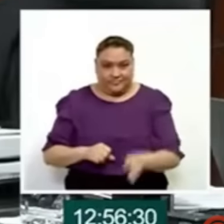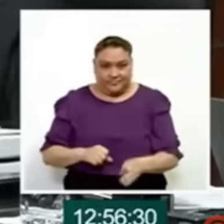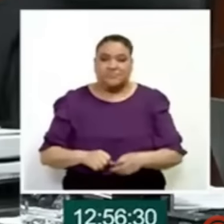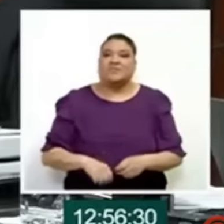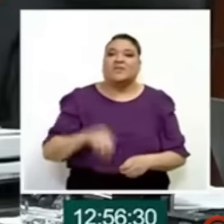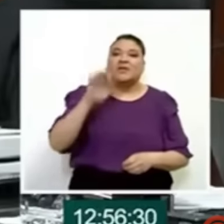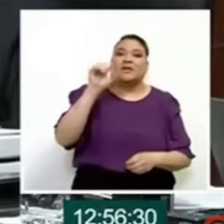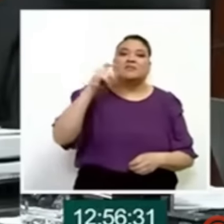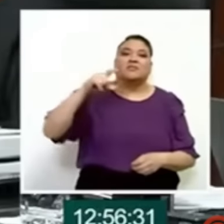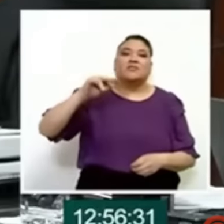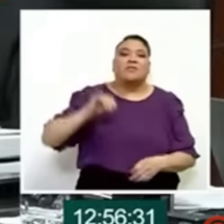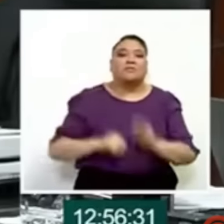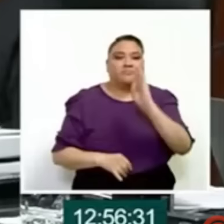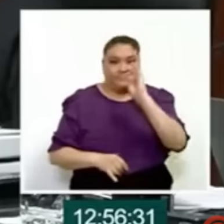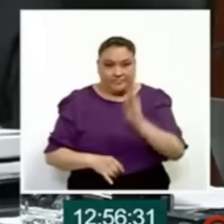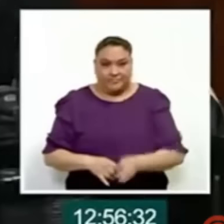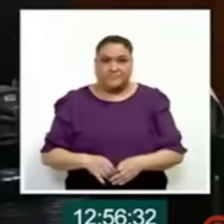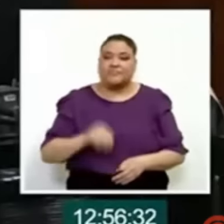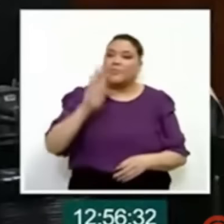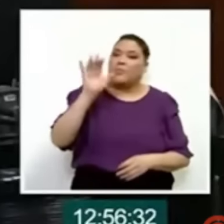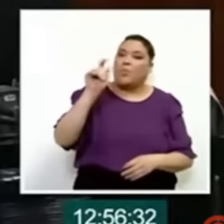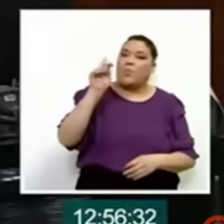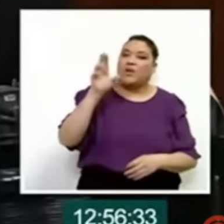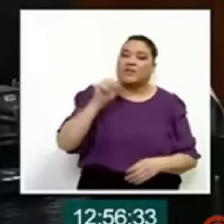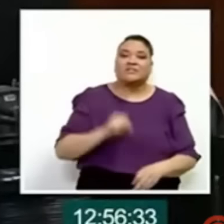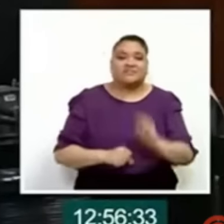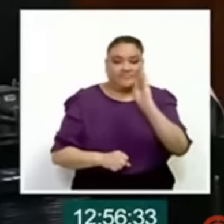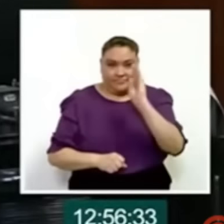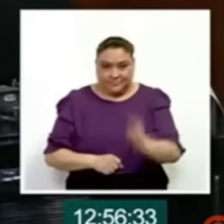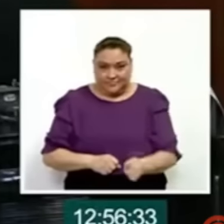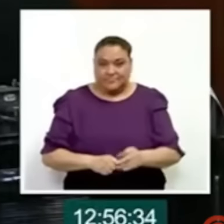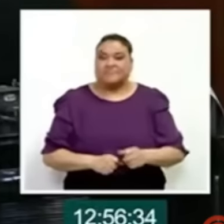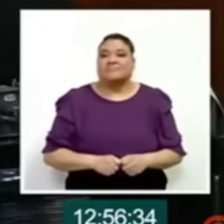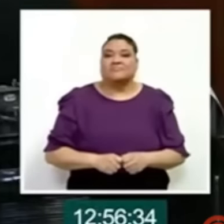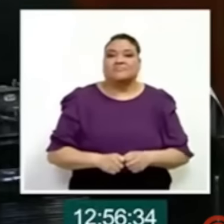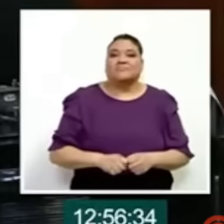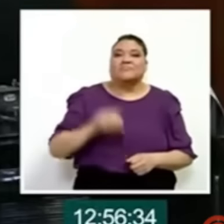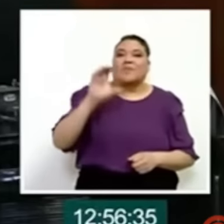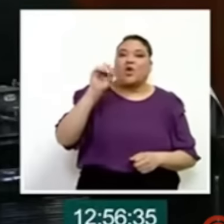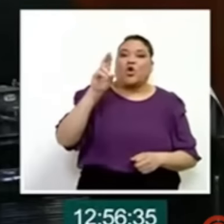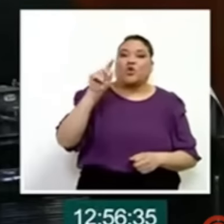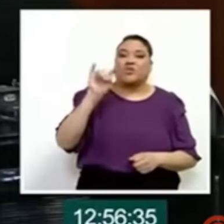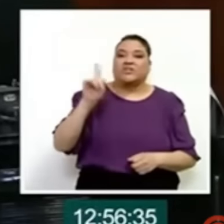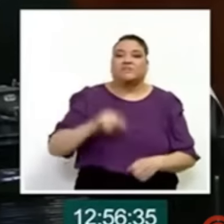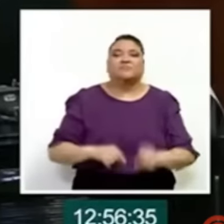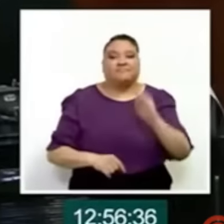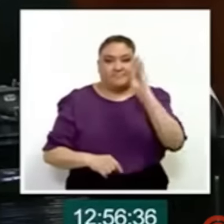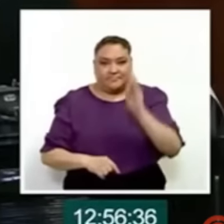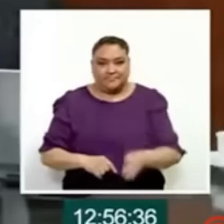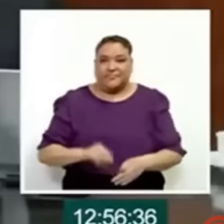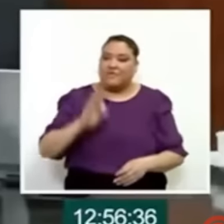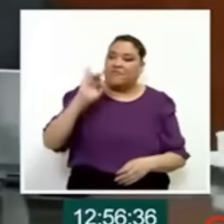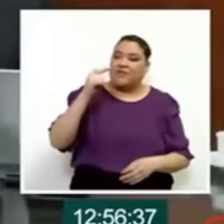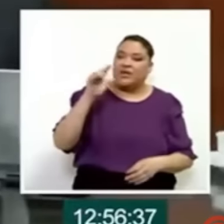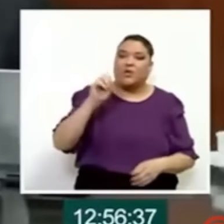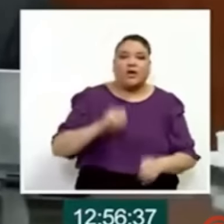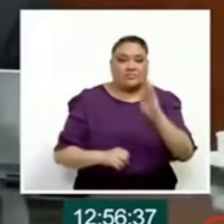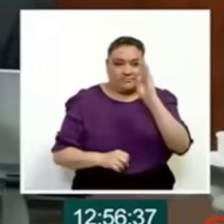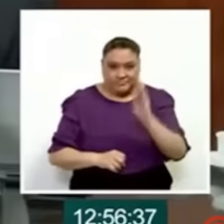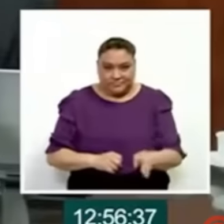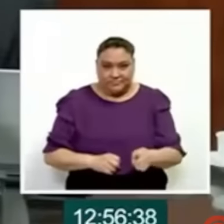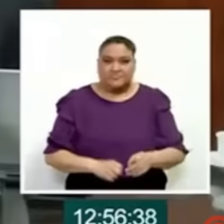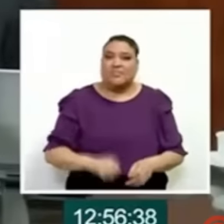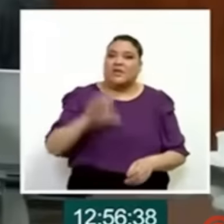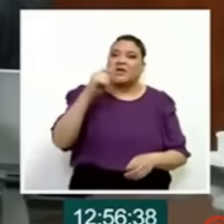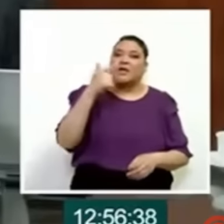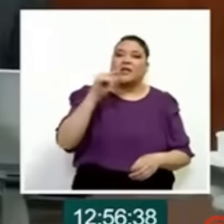TV Azteca precisamente, ¿no? O sea, todo eso pues quedó en segundo lugar, se da un mensaje muy, muy importante pues de la